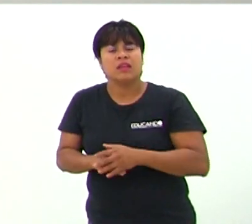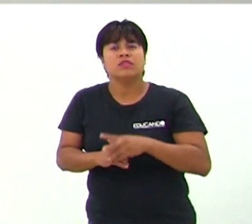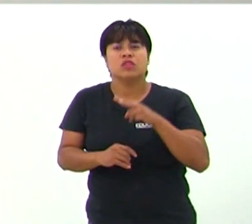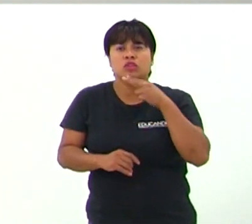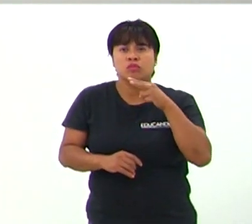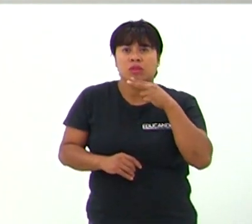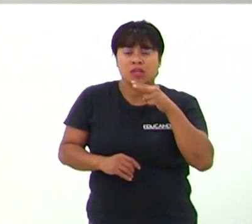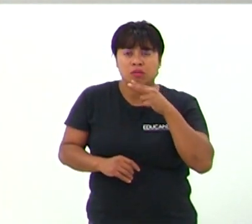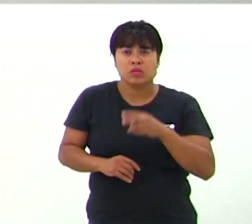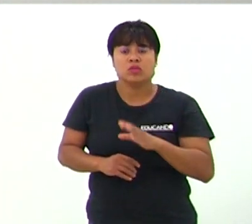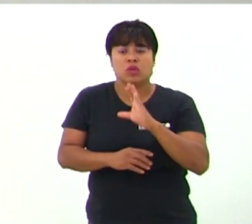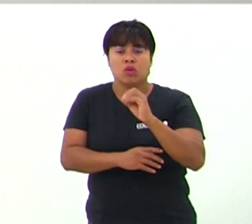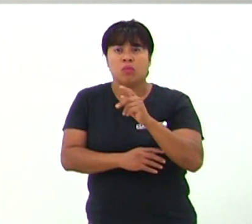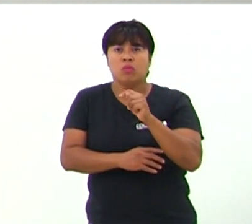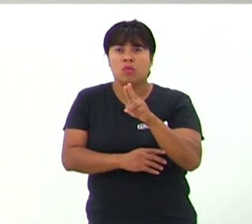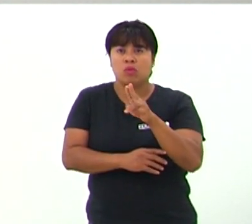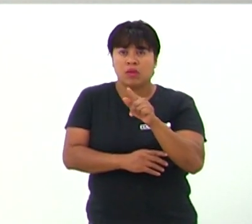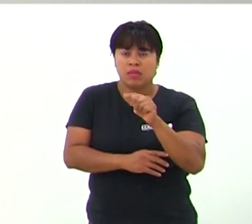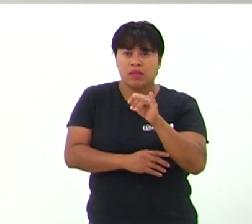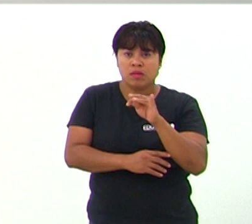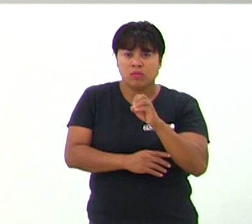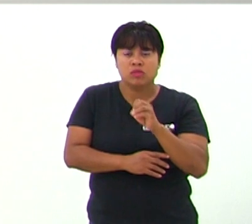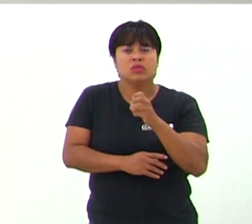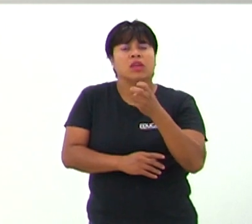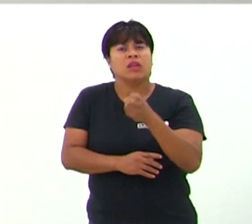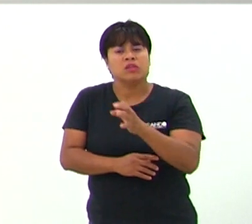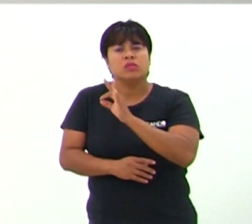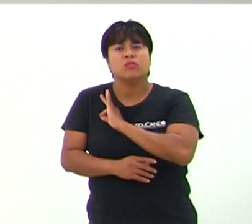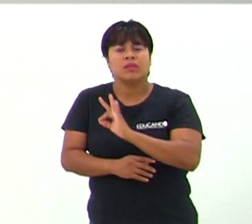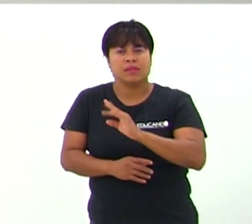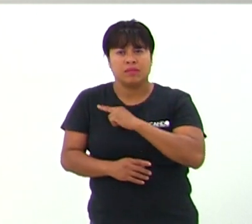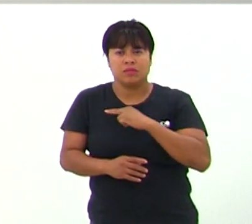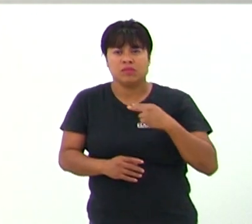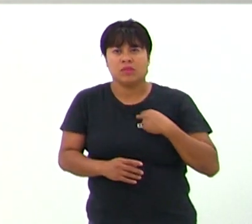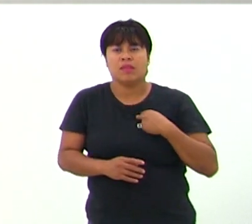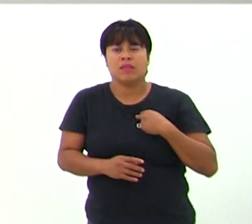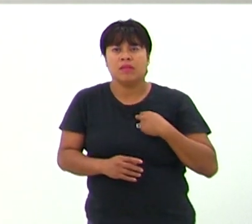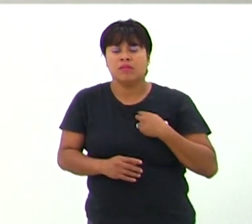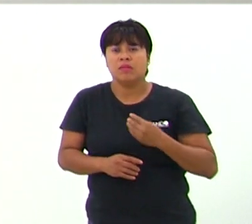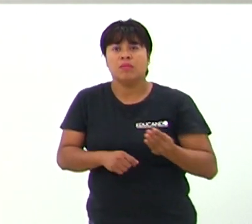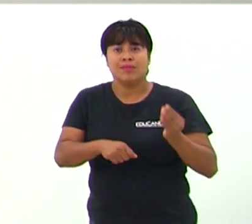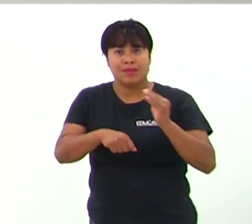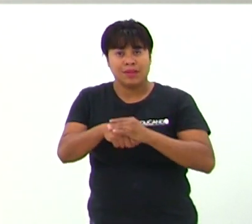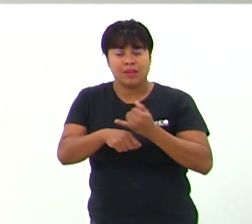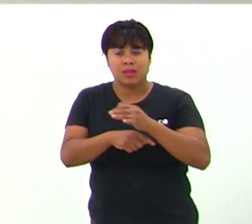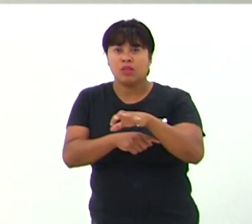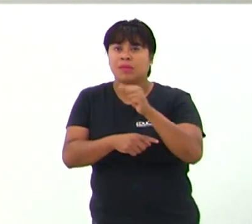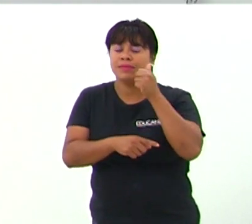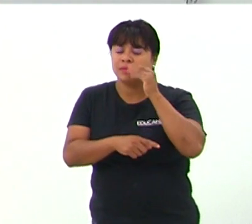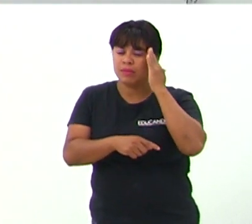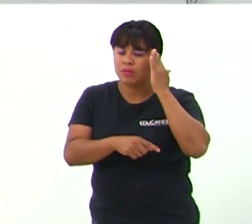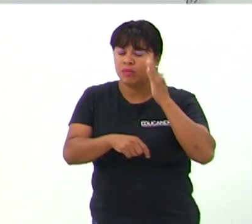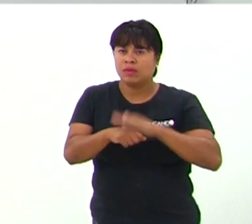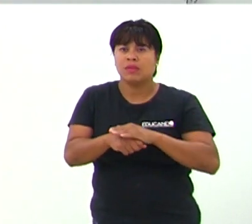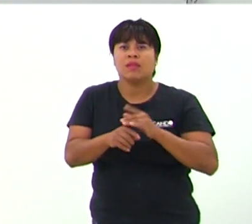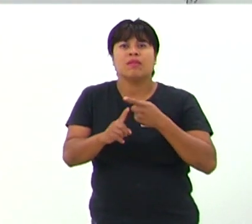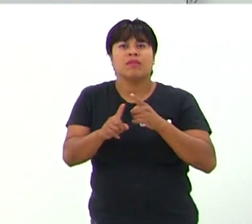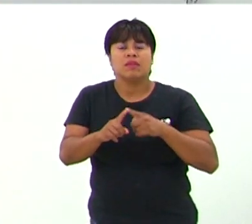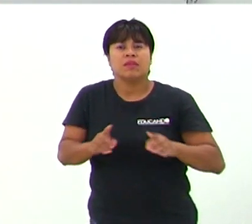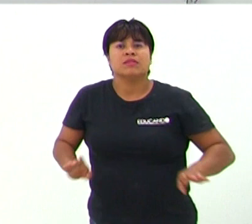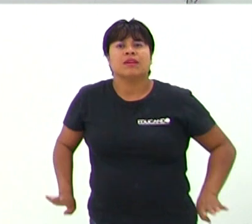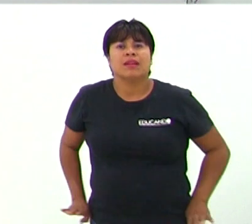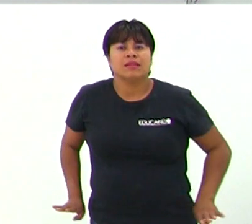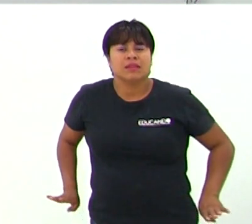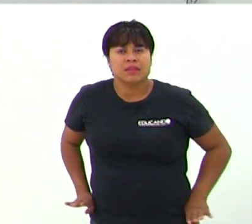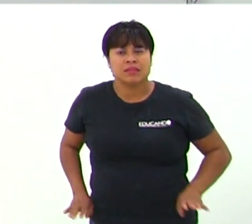los verbos copulativos nos van a permitir accionar y tomar en cuenta las